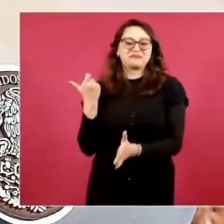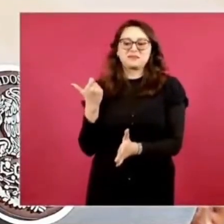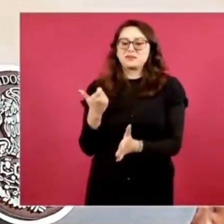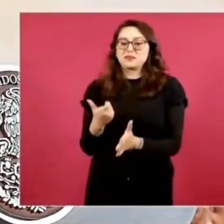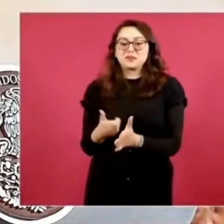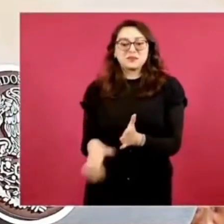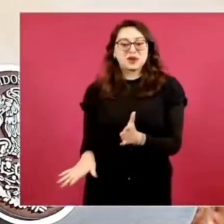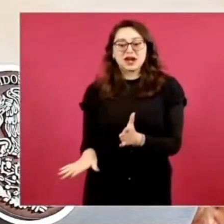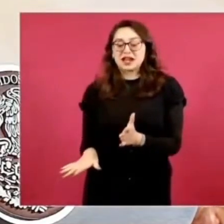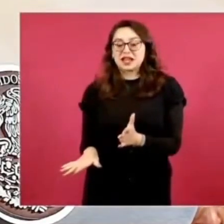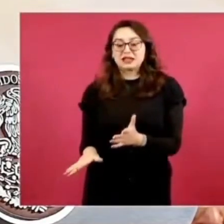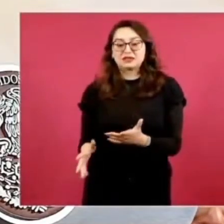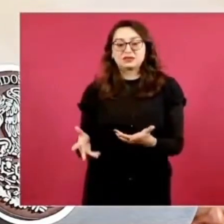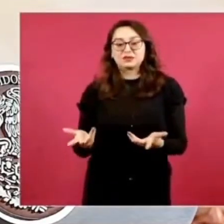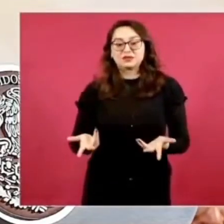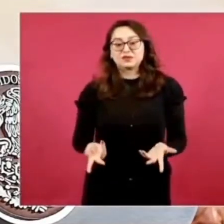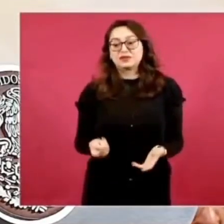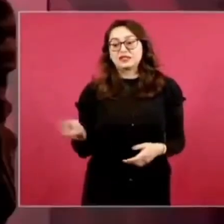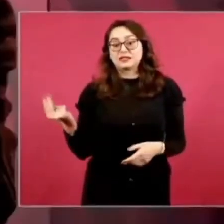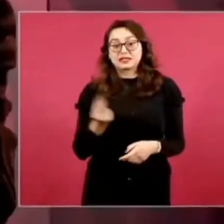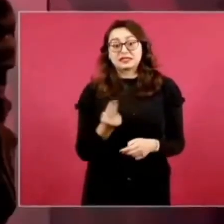sacarlo requiere de trenes